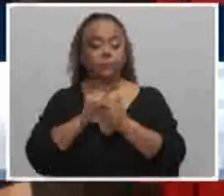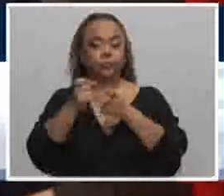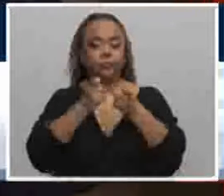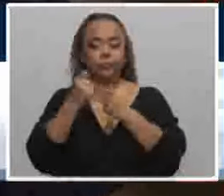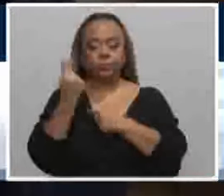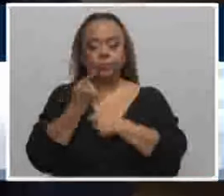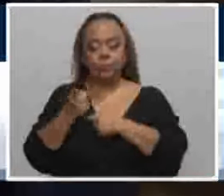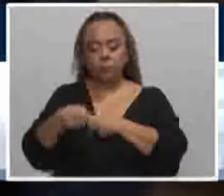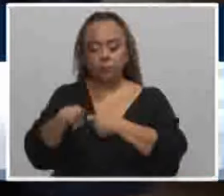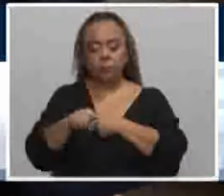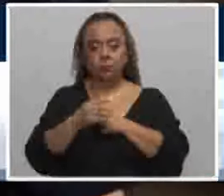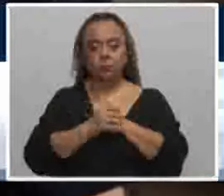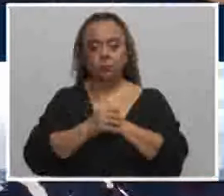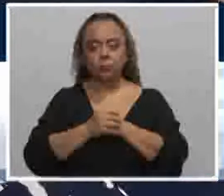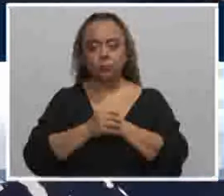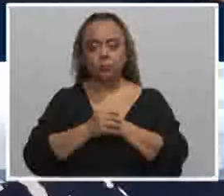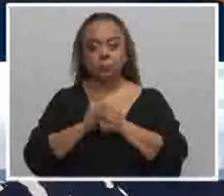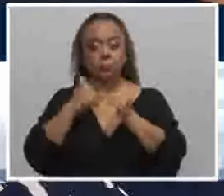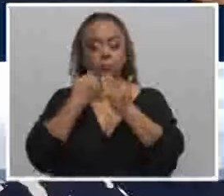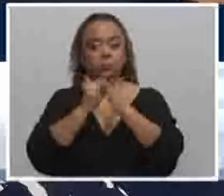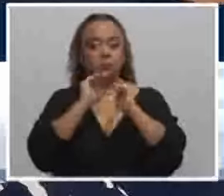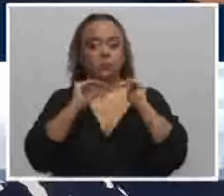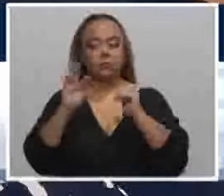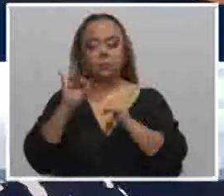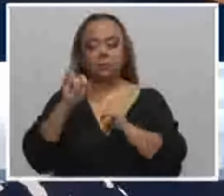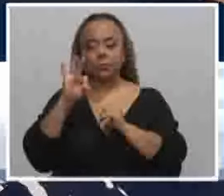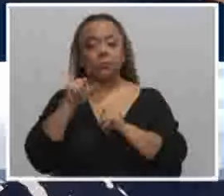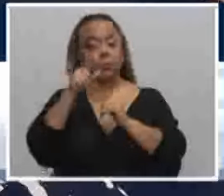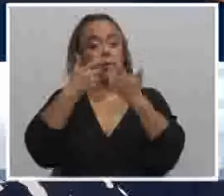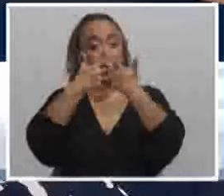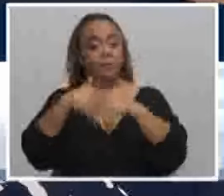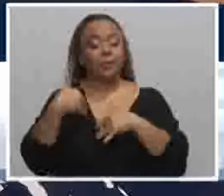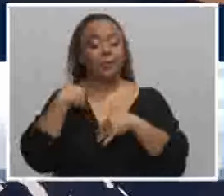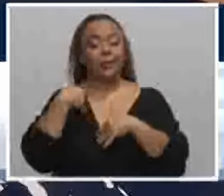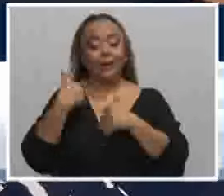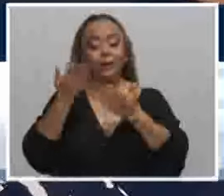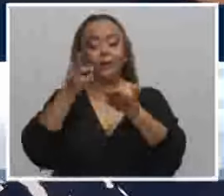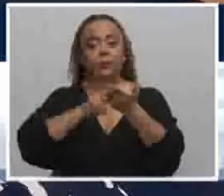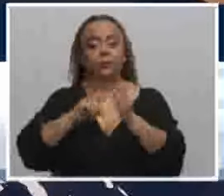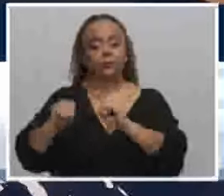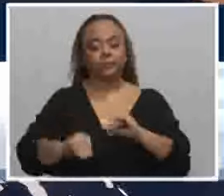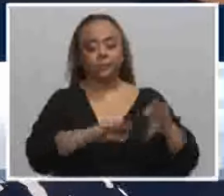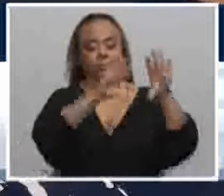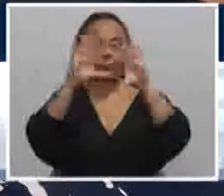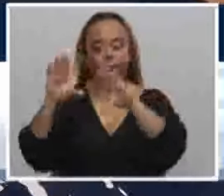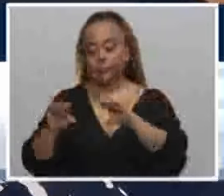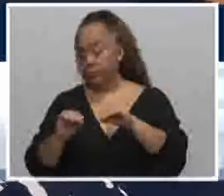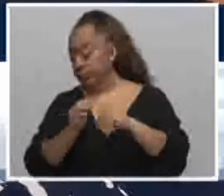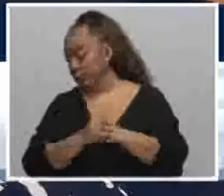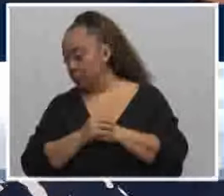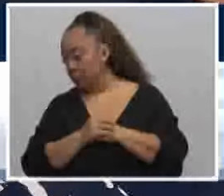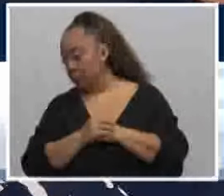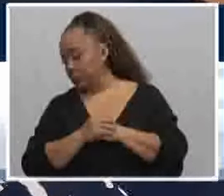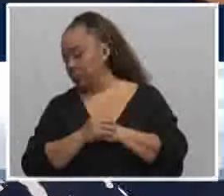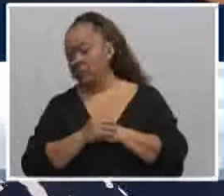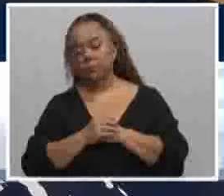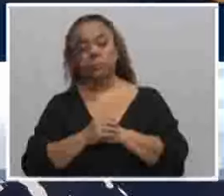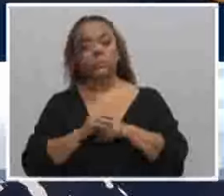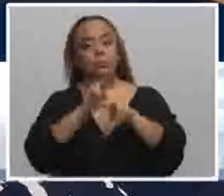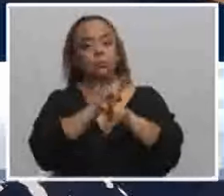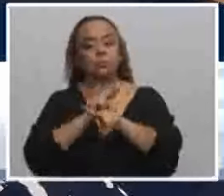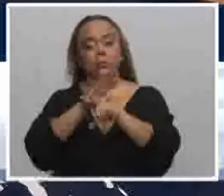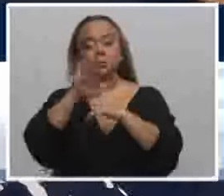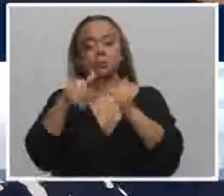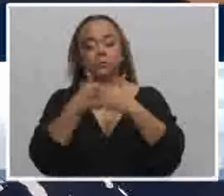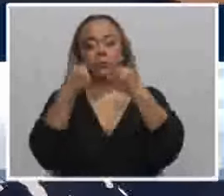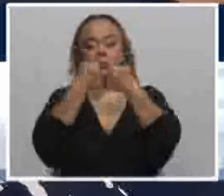Al oficial de integridad le llegan alertas de FIFA sobre una empresa que tiene FIFA contratada a las 24 horas del día, que está monitoreando todos